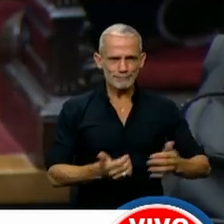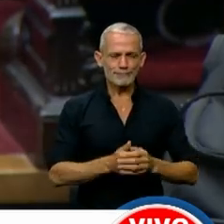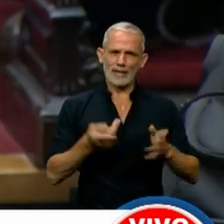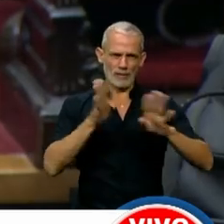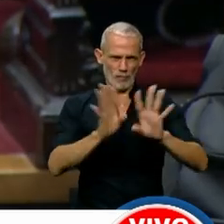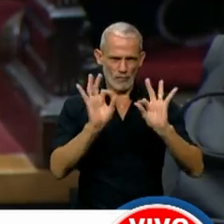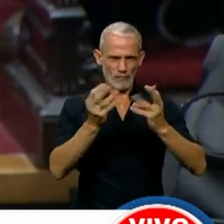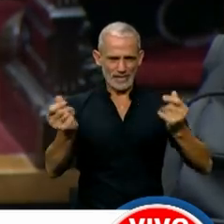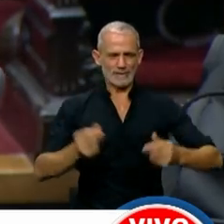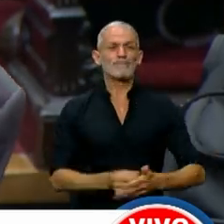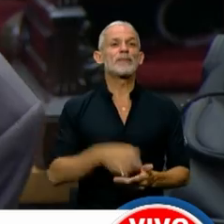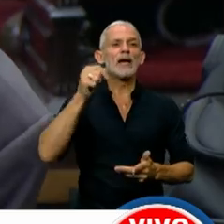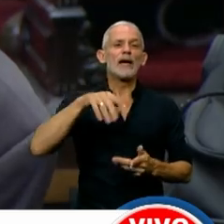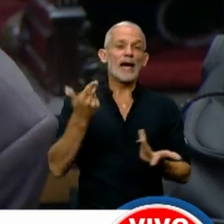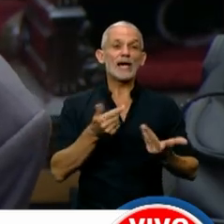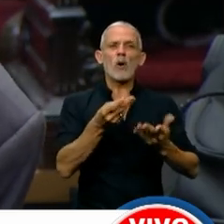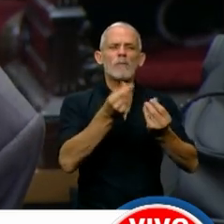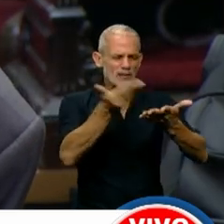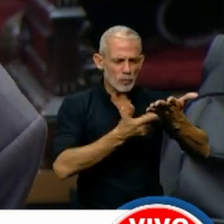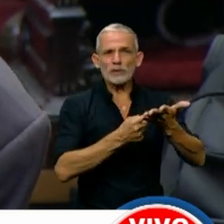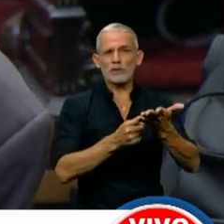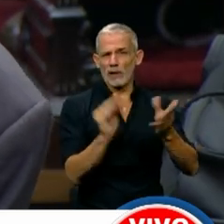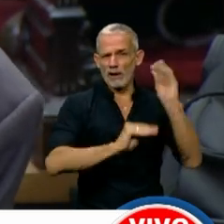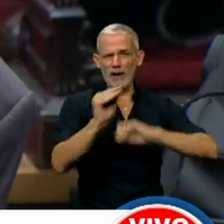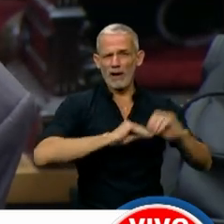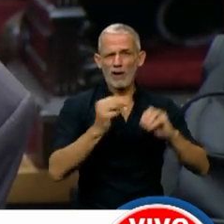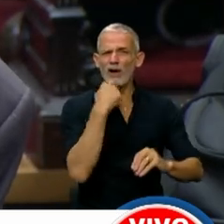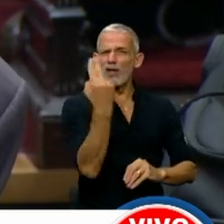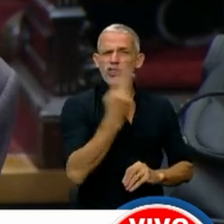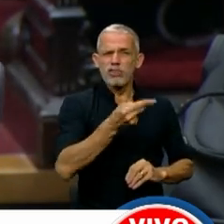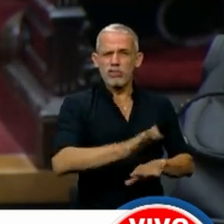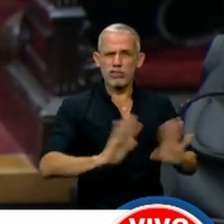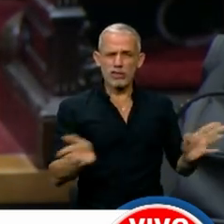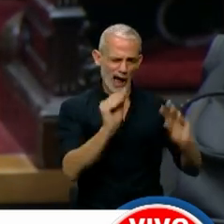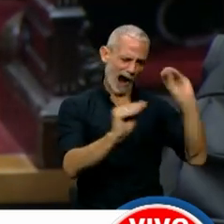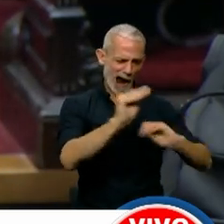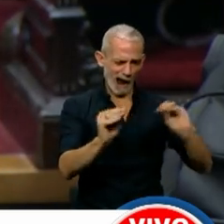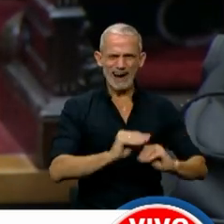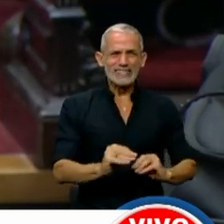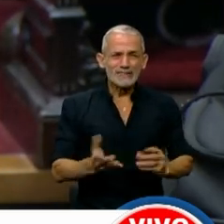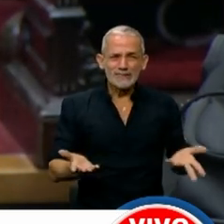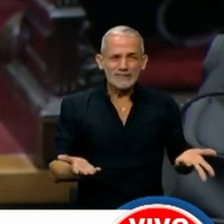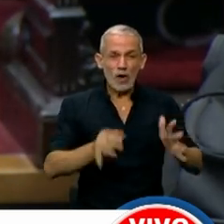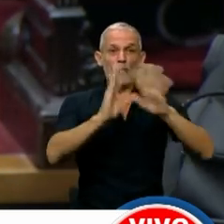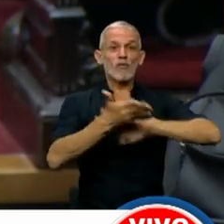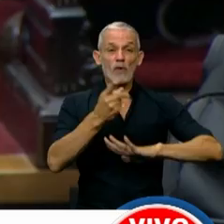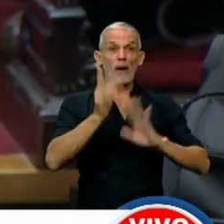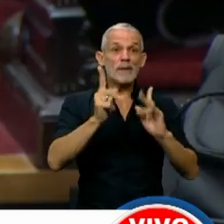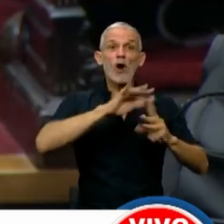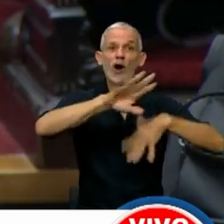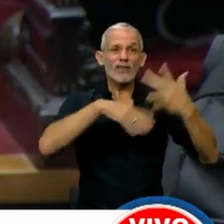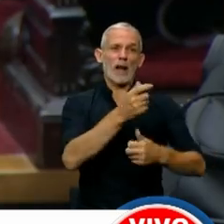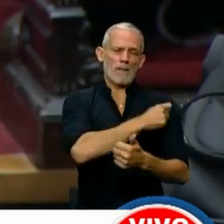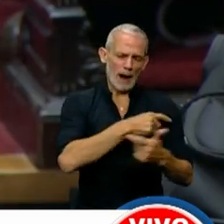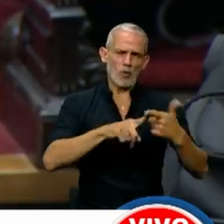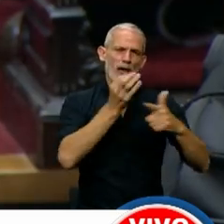presidente esto no es un presupuesto esto es un mamarracho que hicieron los con los mismos criterios con el desastre que hicieron con